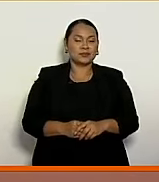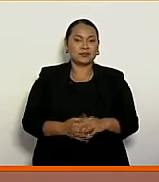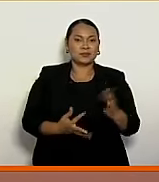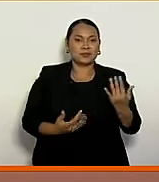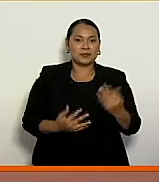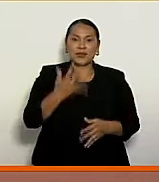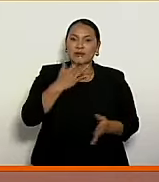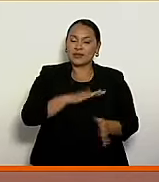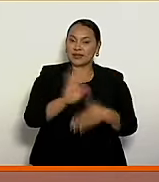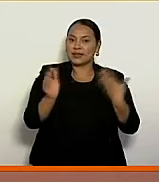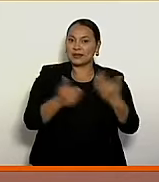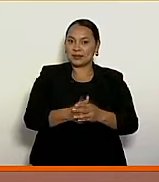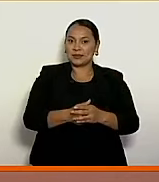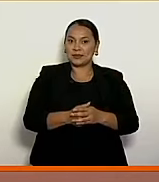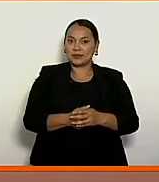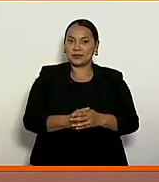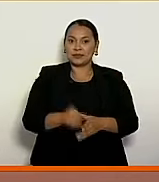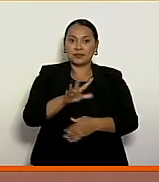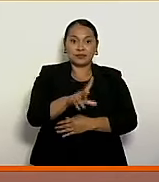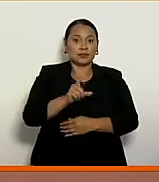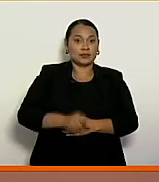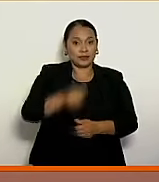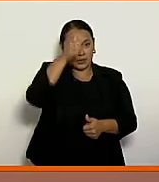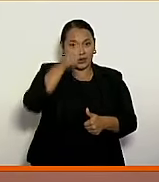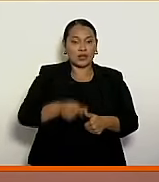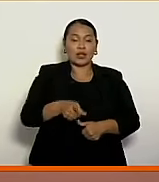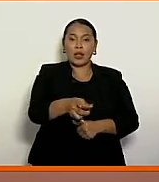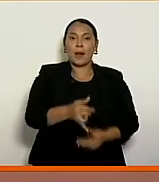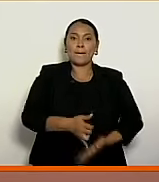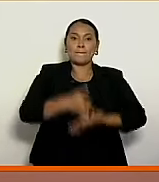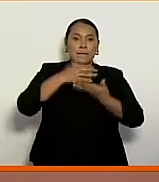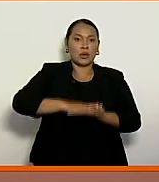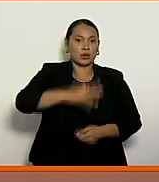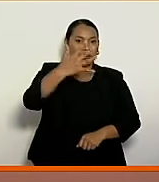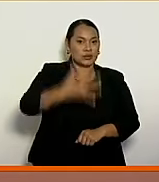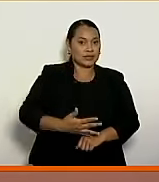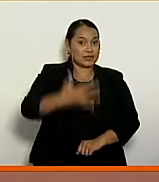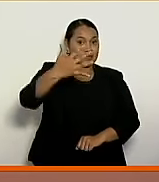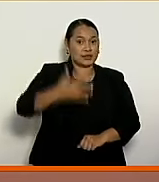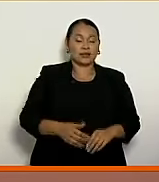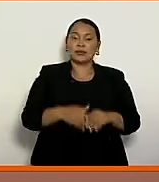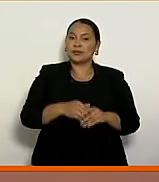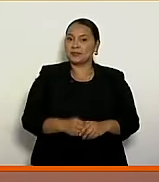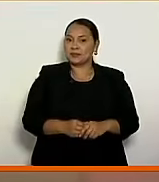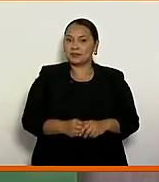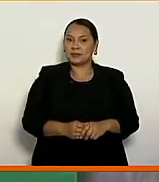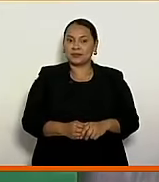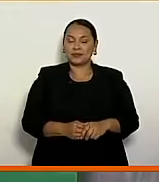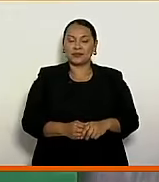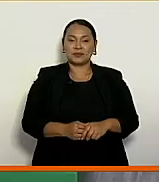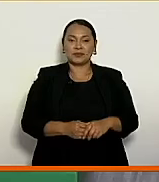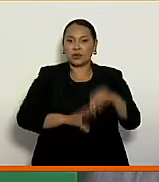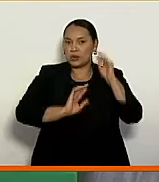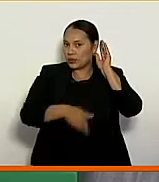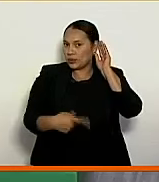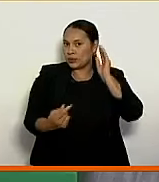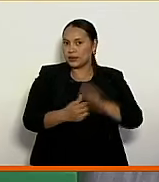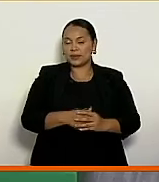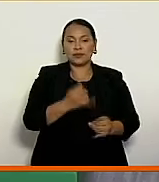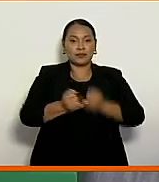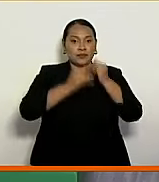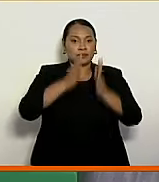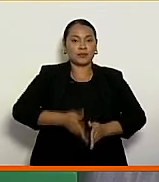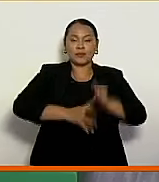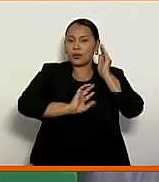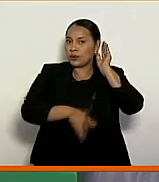suerte. 5X, recuerda, querido jugador, que tu premio se ha multiplicado por 5 en Diaria. Y si eres jugador